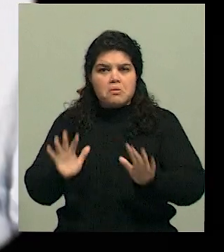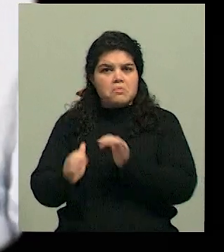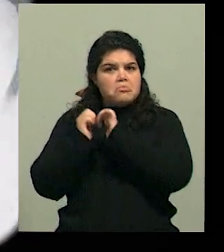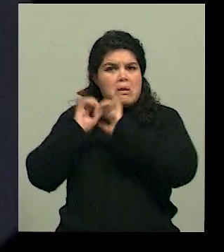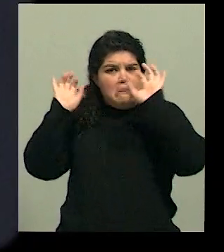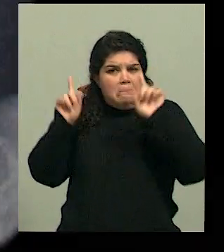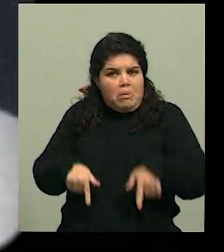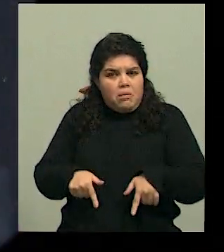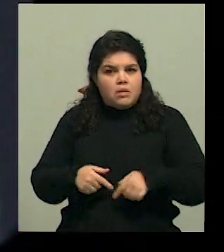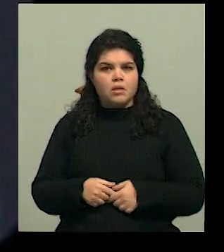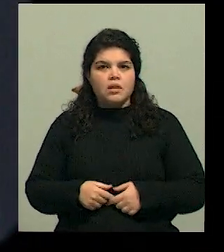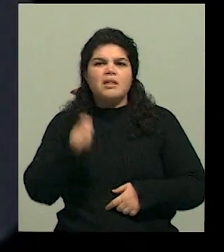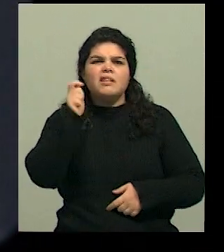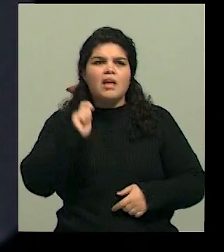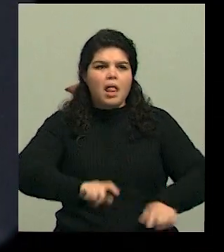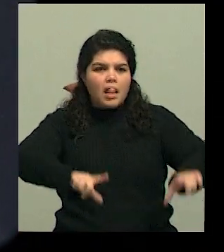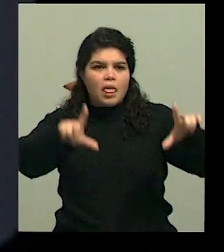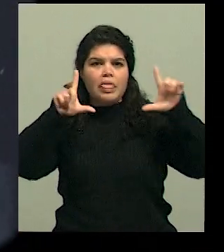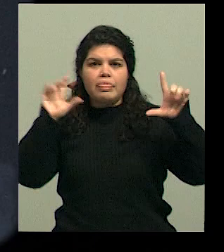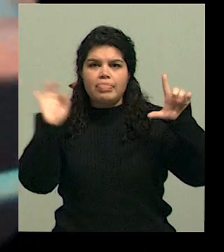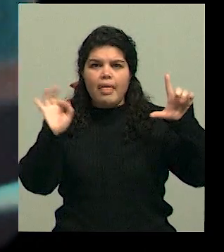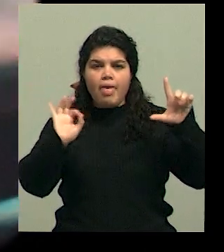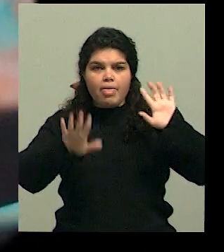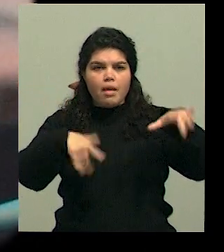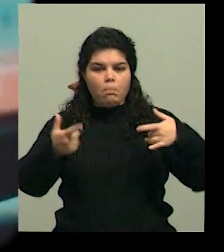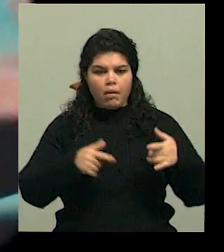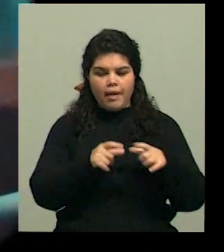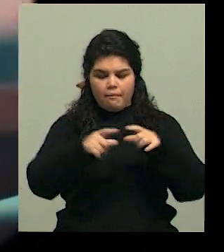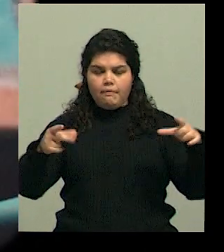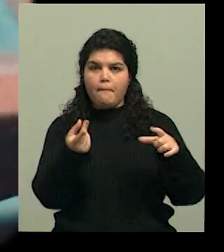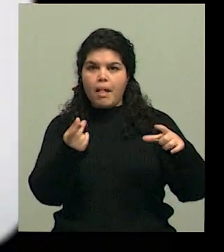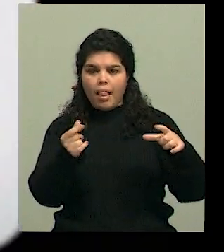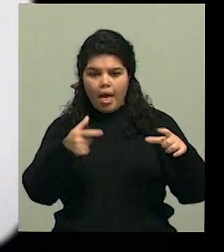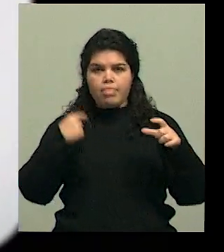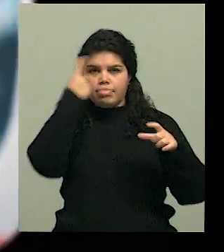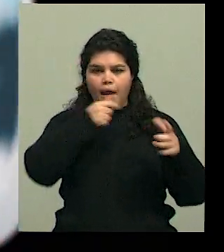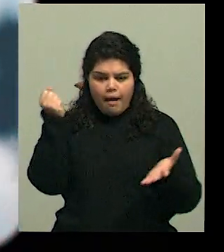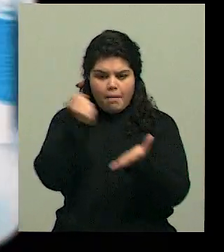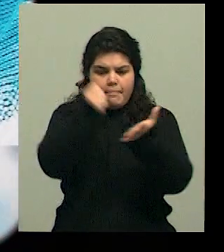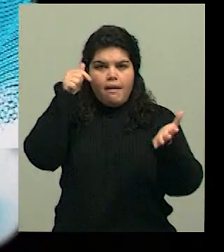de esas figuras ignoradas cuando aparece un rostro extraño en los billetes.